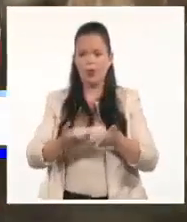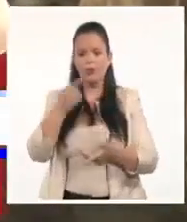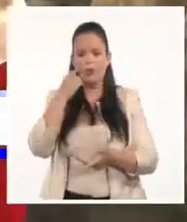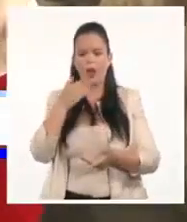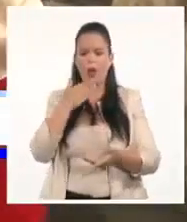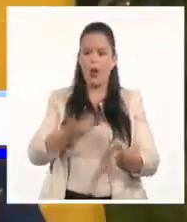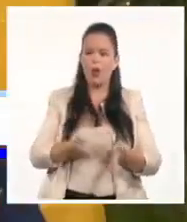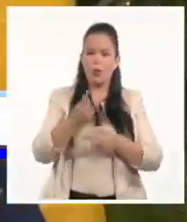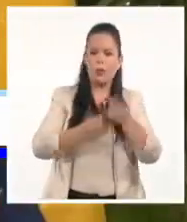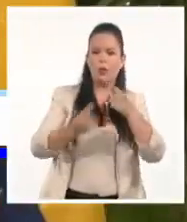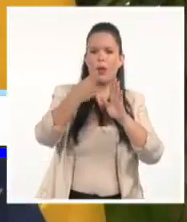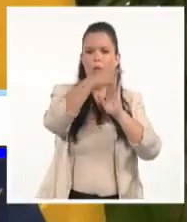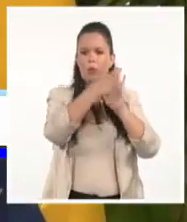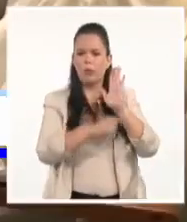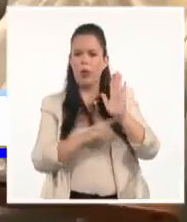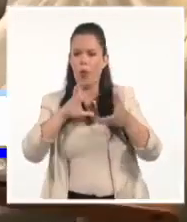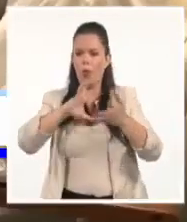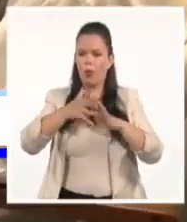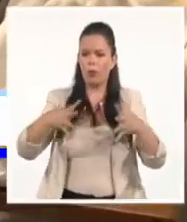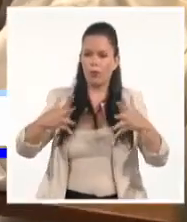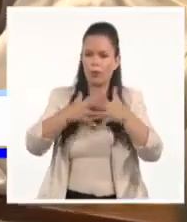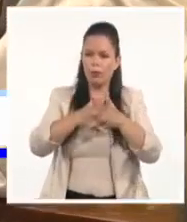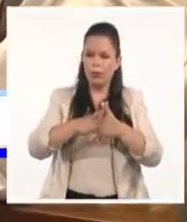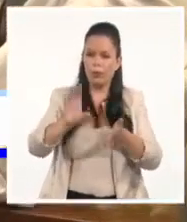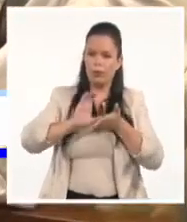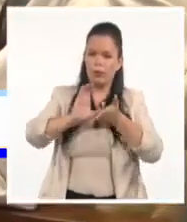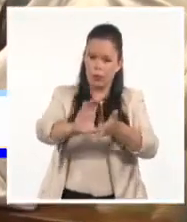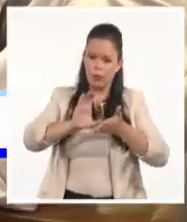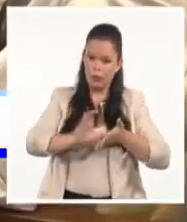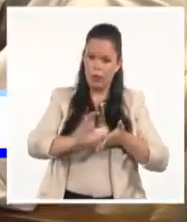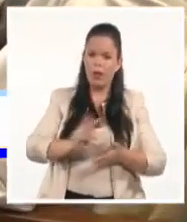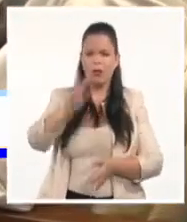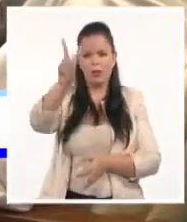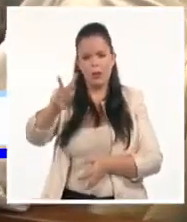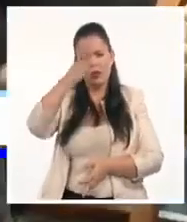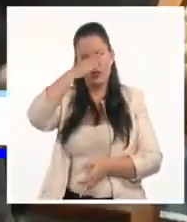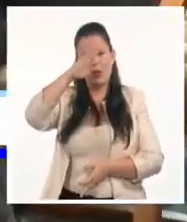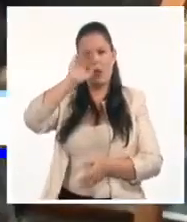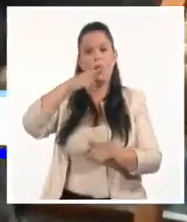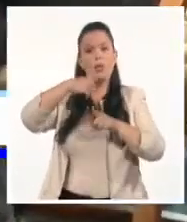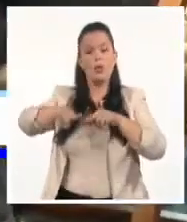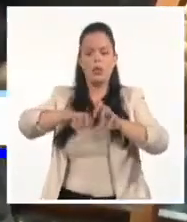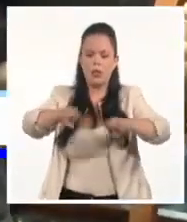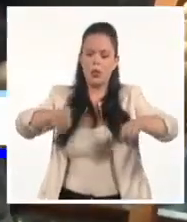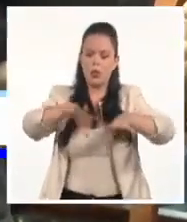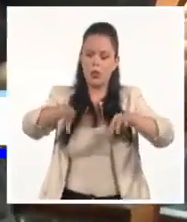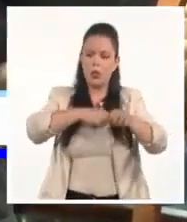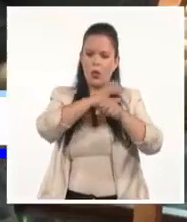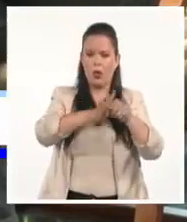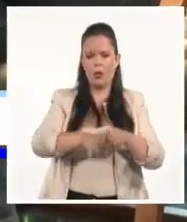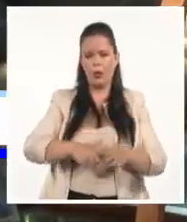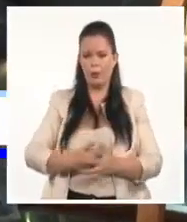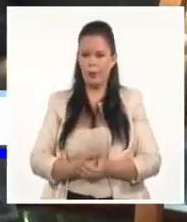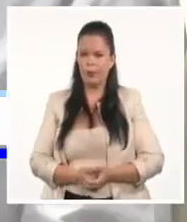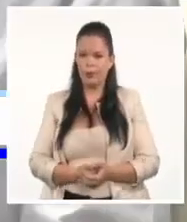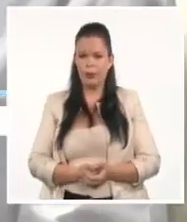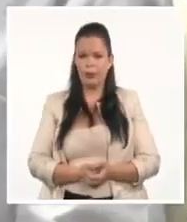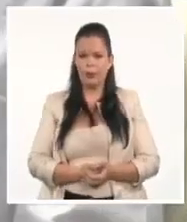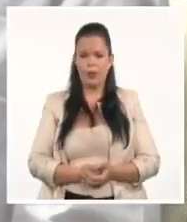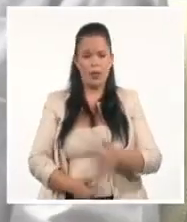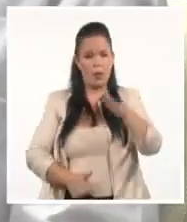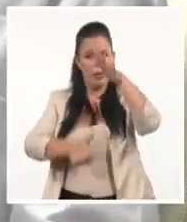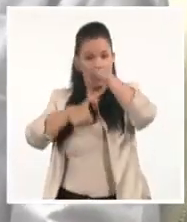de los vínculos de cooperación entre ambas naciones y otros temas de interés, como el enfrentamiento a la pandemia de la COVID-19. El presidente